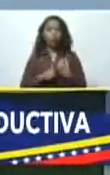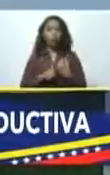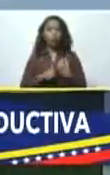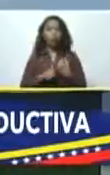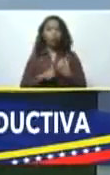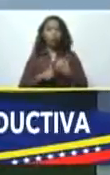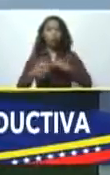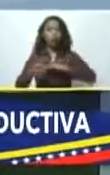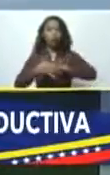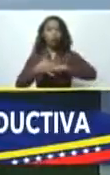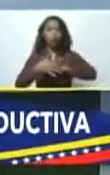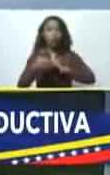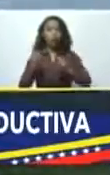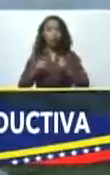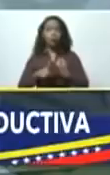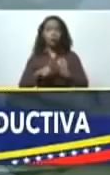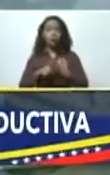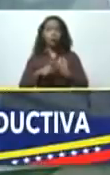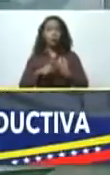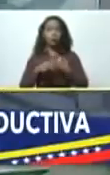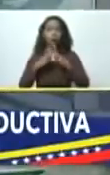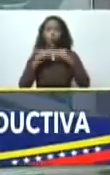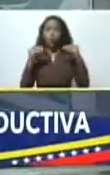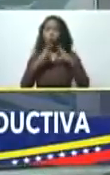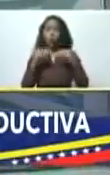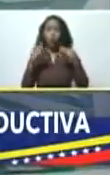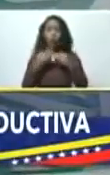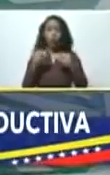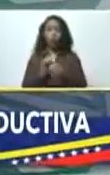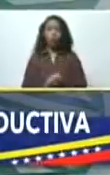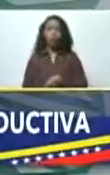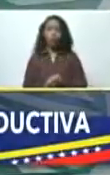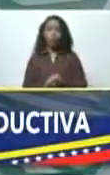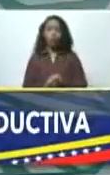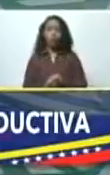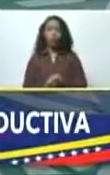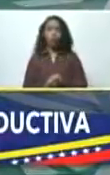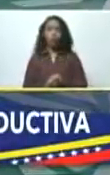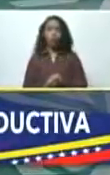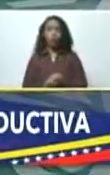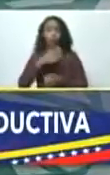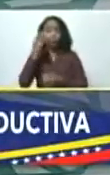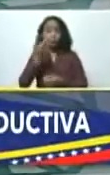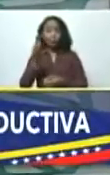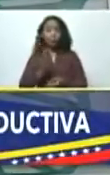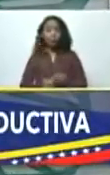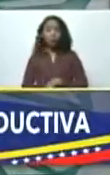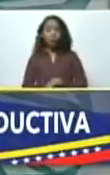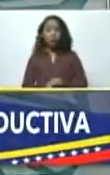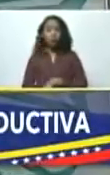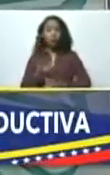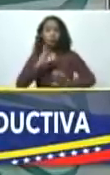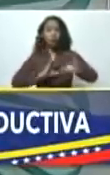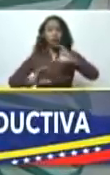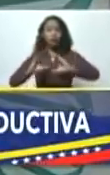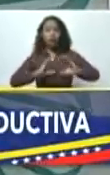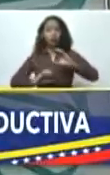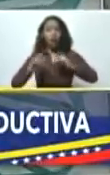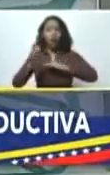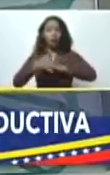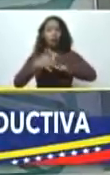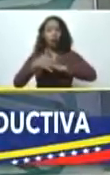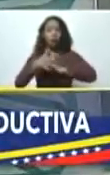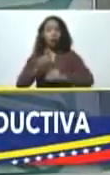la tecnología, en todo. En todo, ¿verdad? La ciencia, la